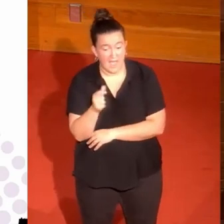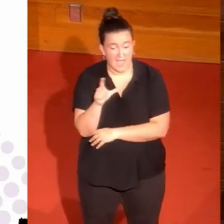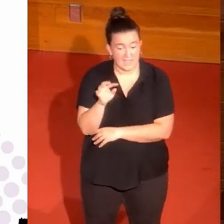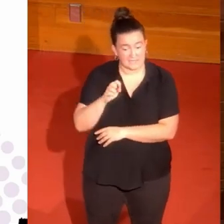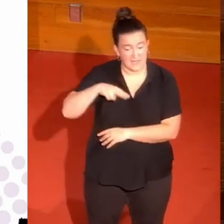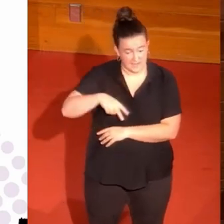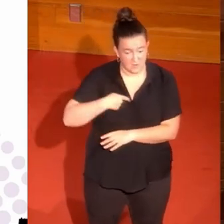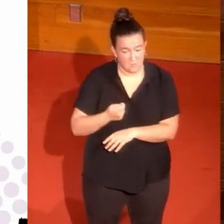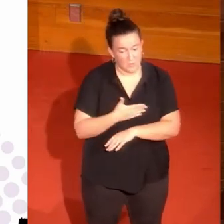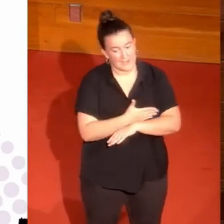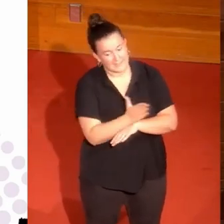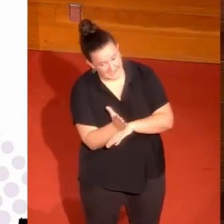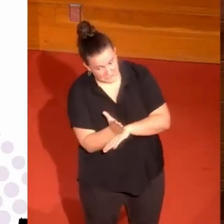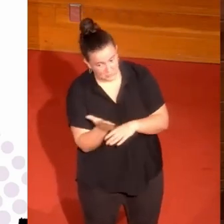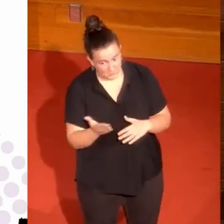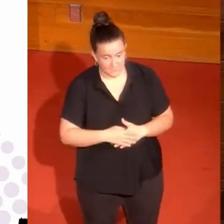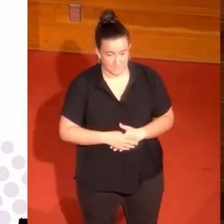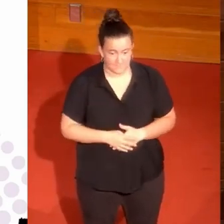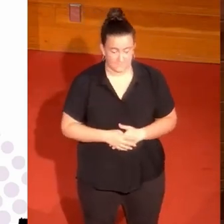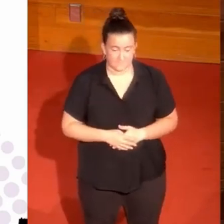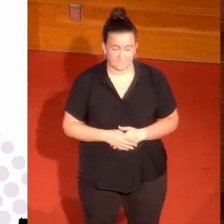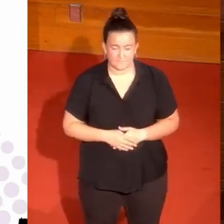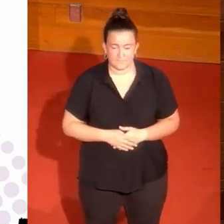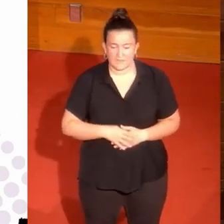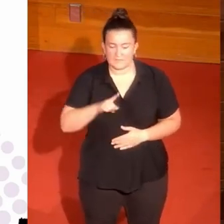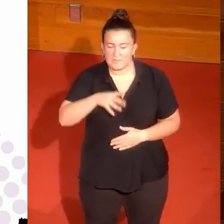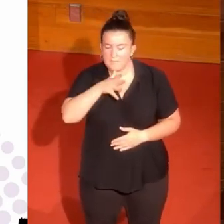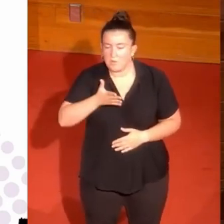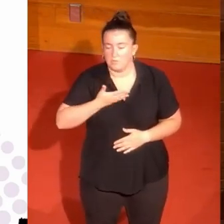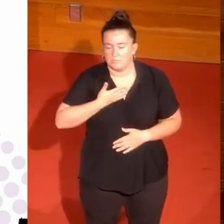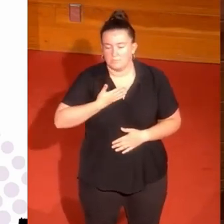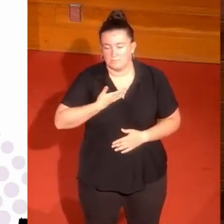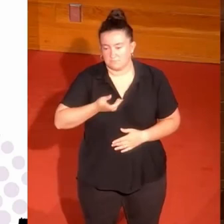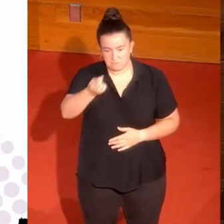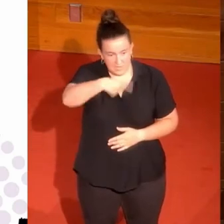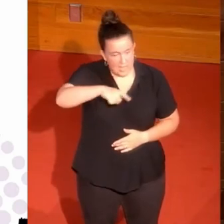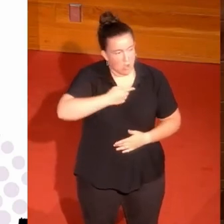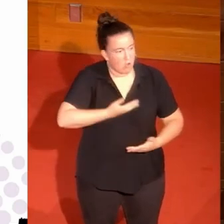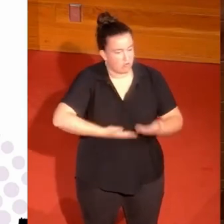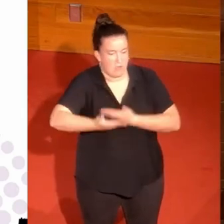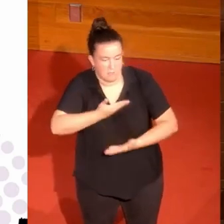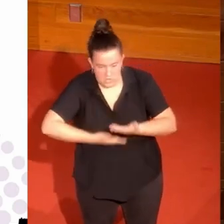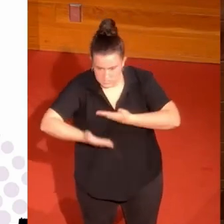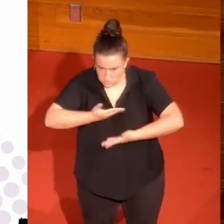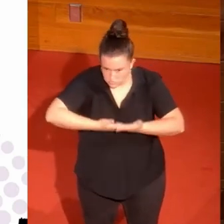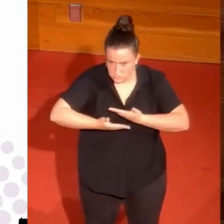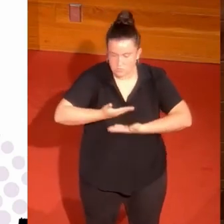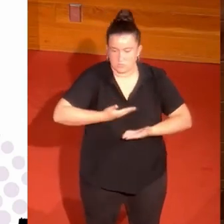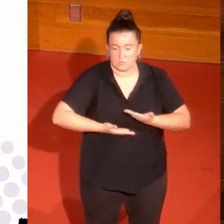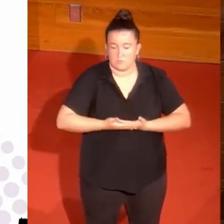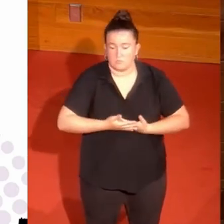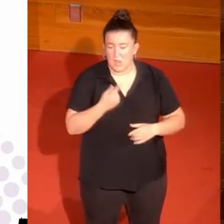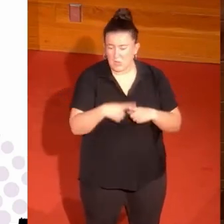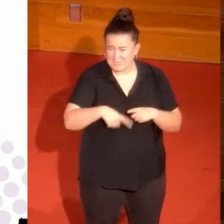y por eh su colaboración a la hora de de bueno entender que hay muchas cosas